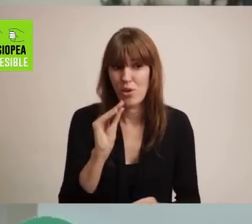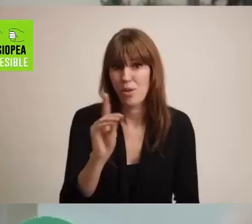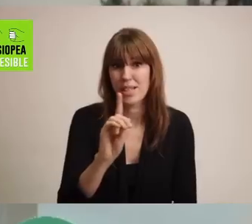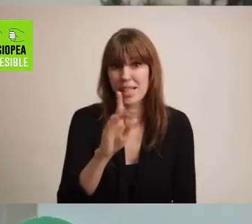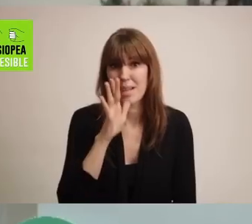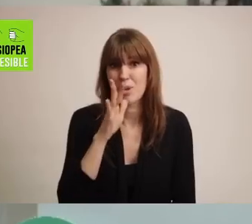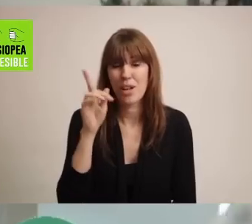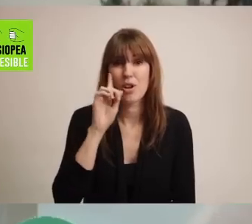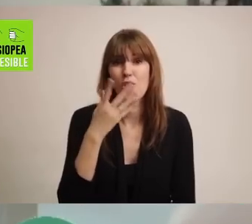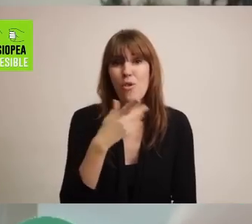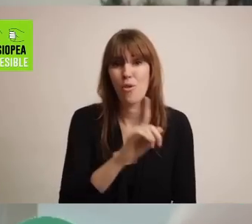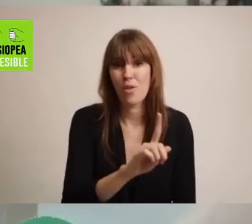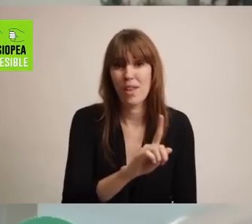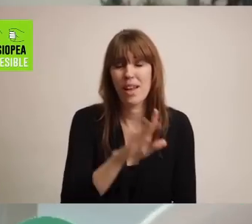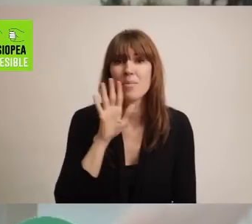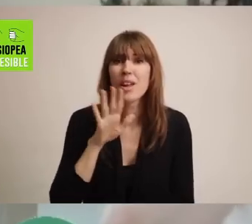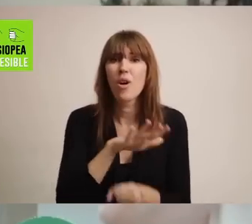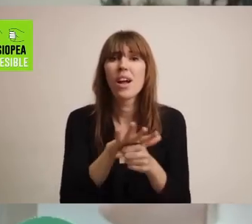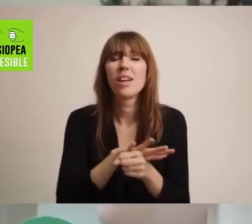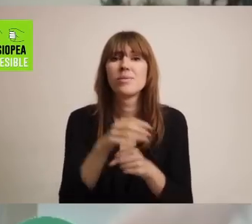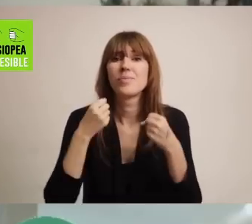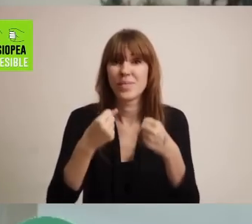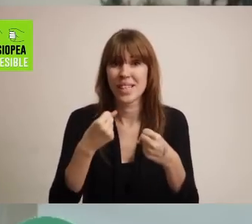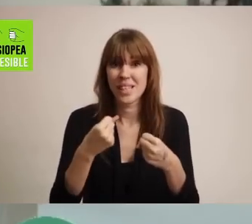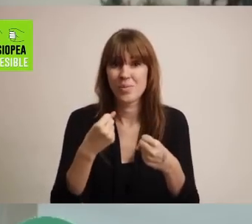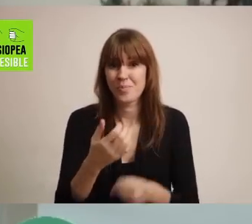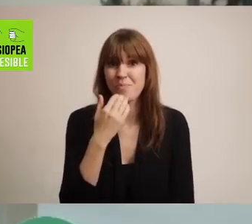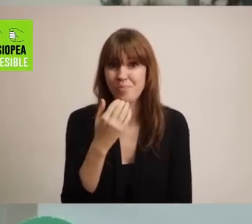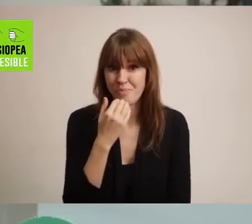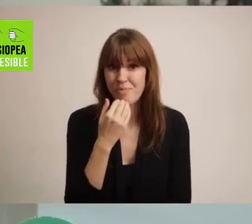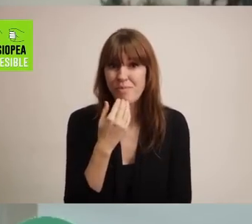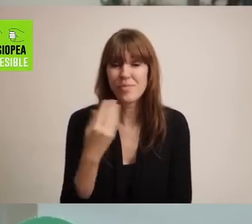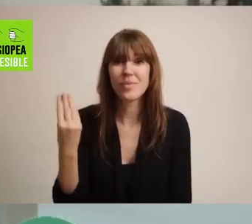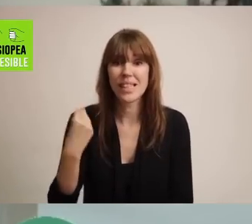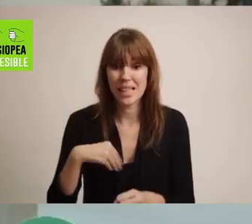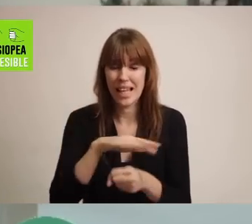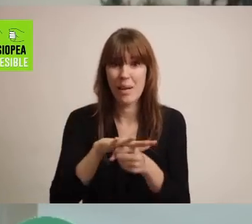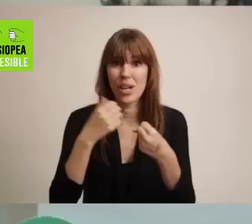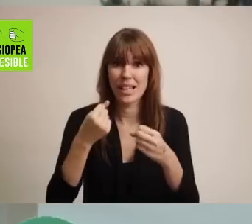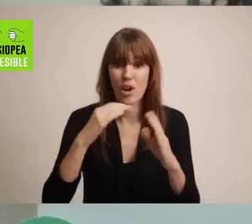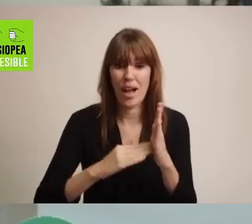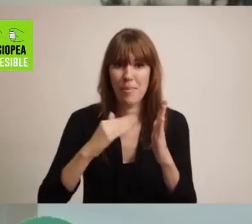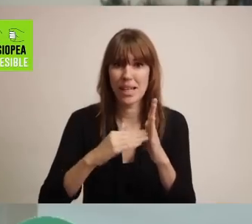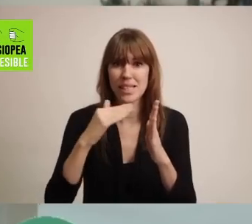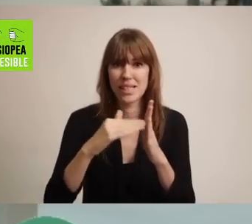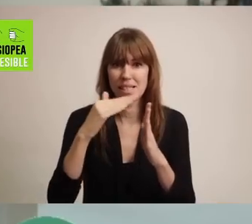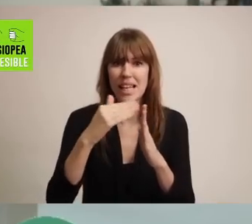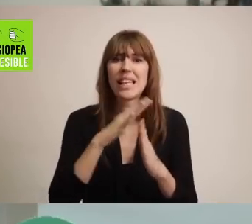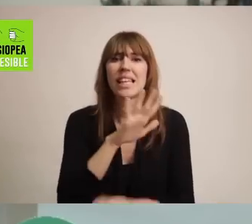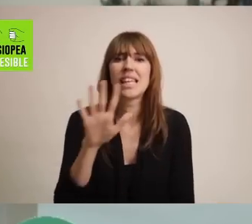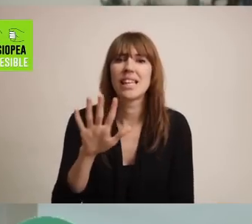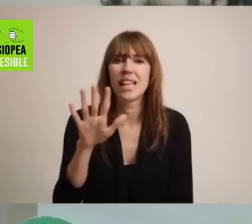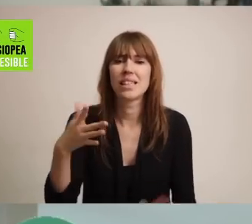Al testar su campo energético, notaba en el campo, en lo que son, en las distintas capas que tiene nuestro campo energético, hay una que es la quinta,